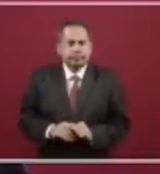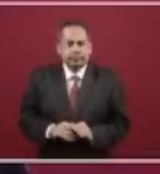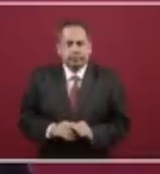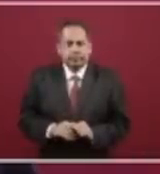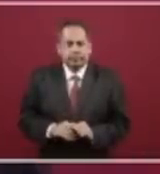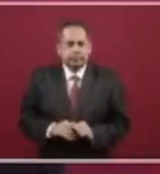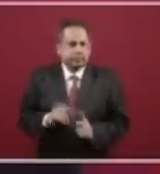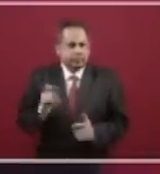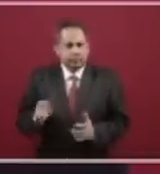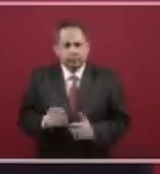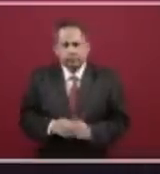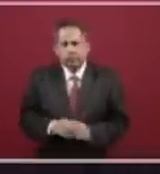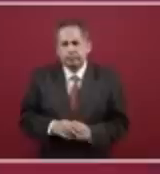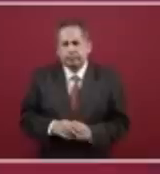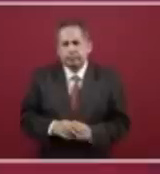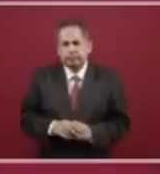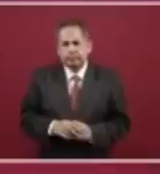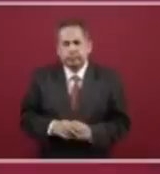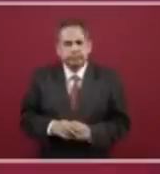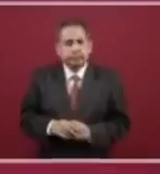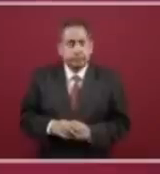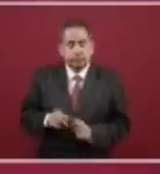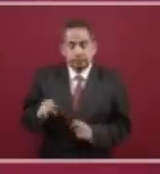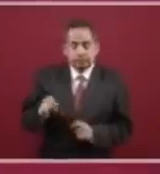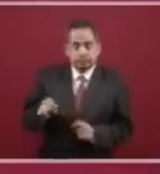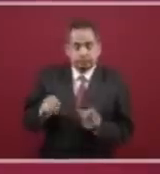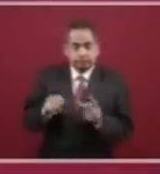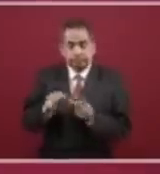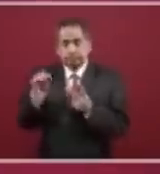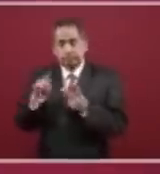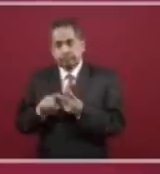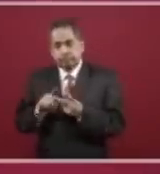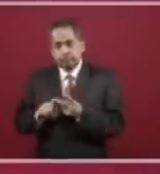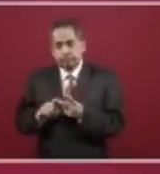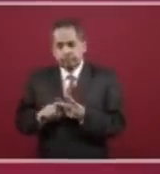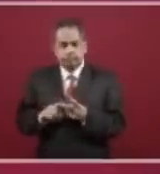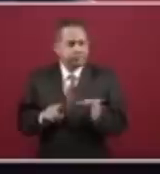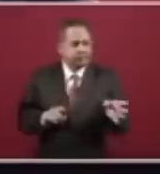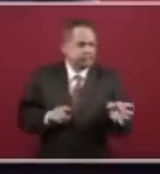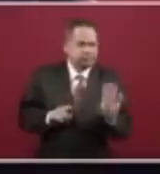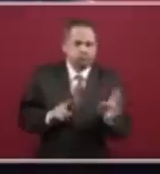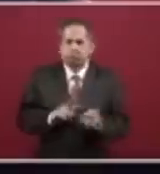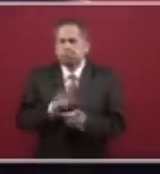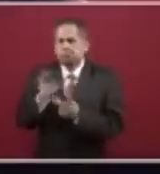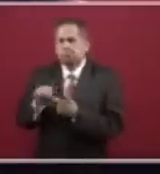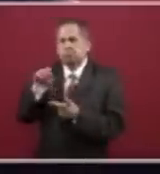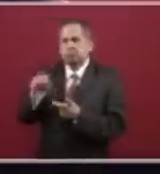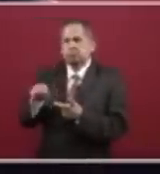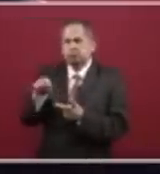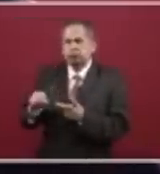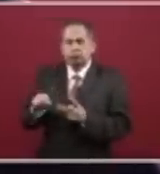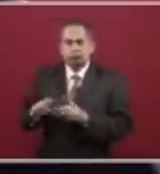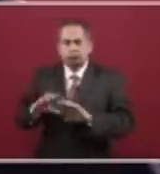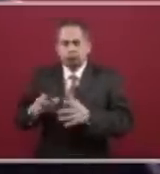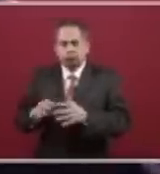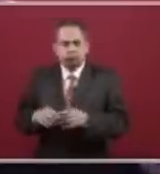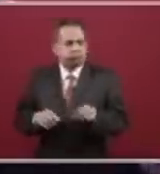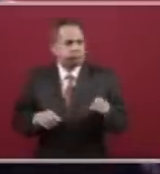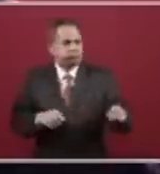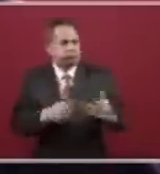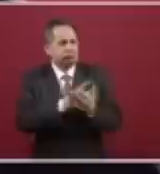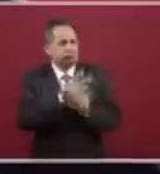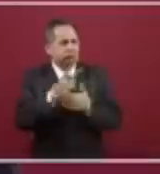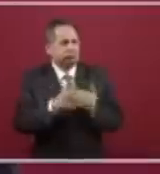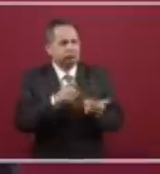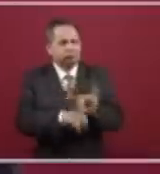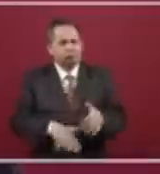la la opción la alternativa al proyecto corrupto